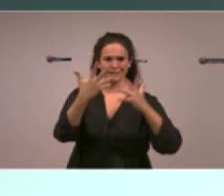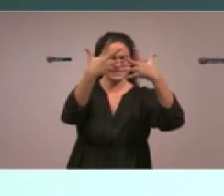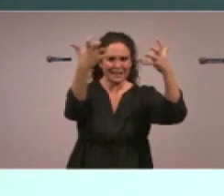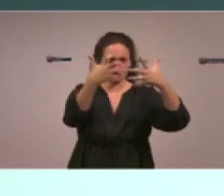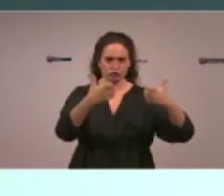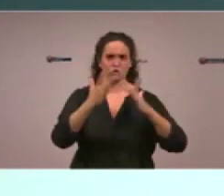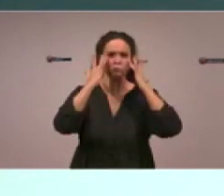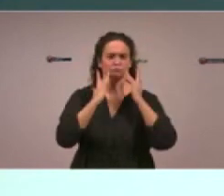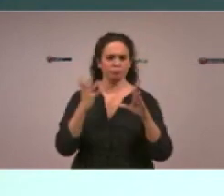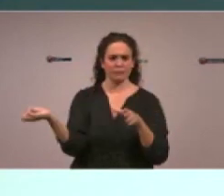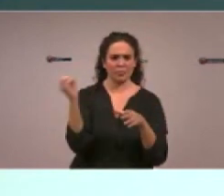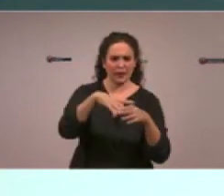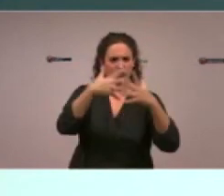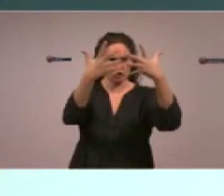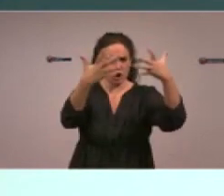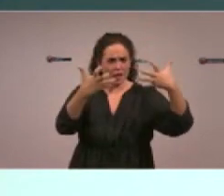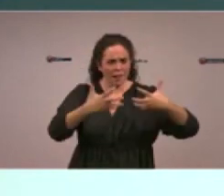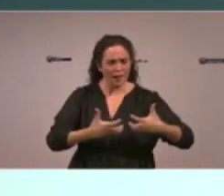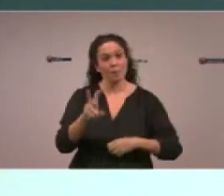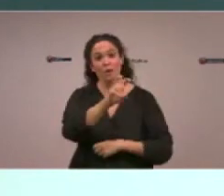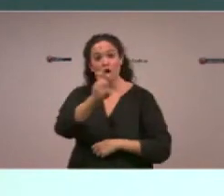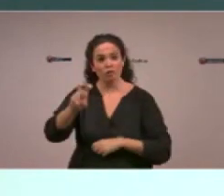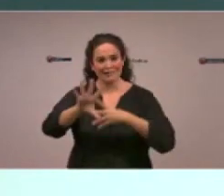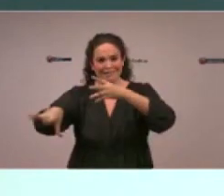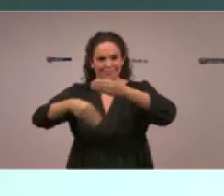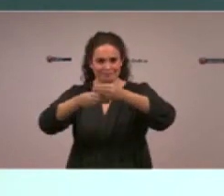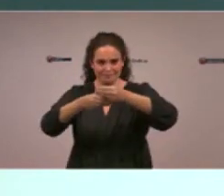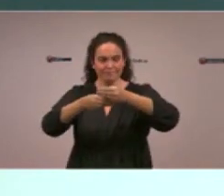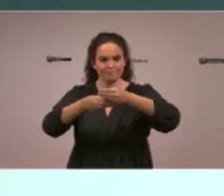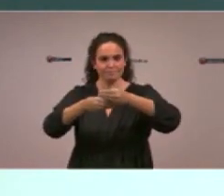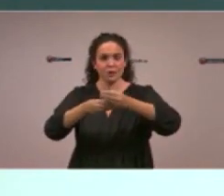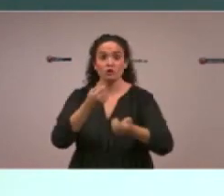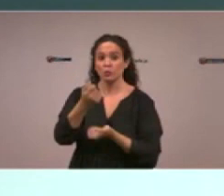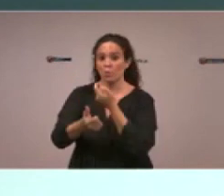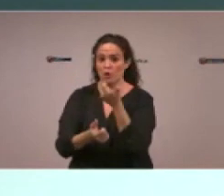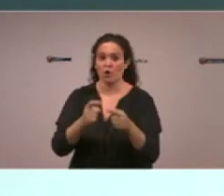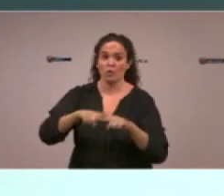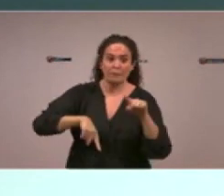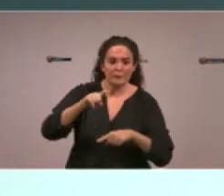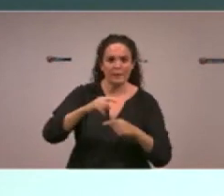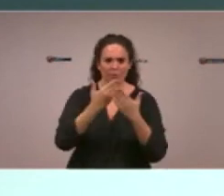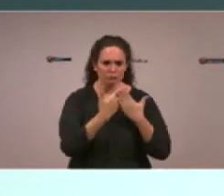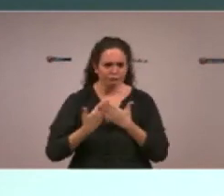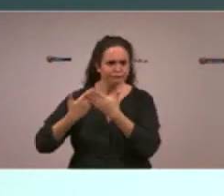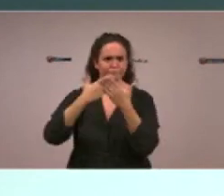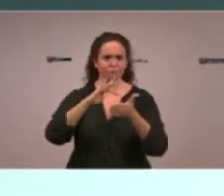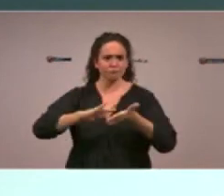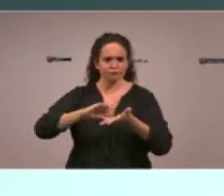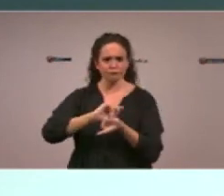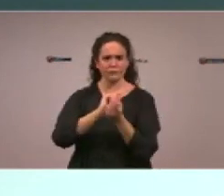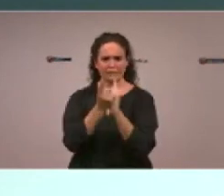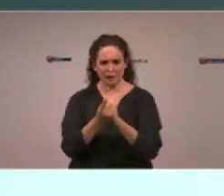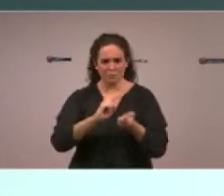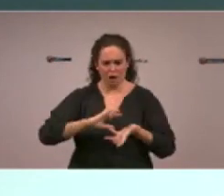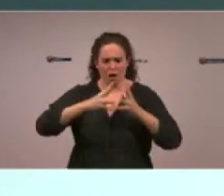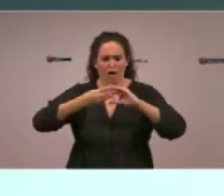otras quedan recogidas en el anexo y se irán adaptando, estudiando y adoptando pues en función